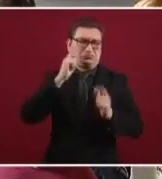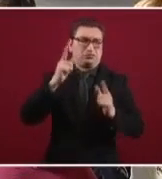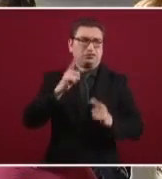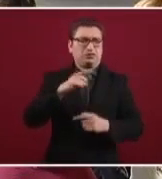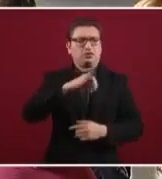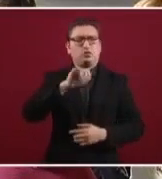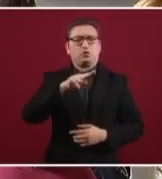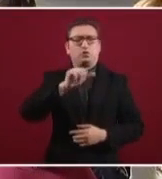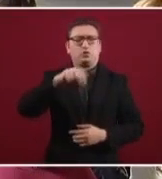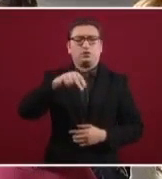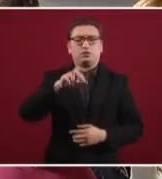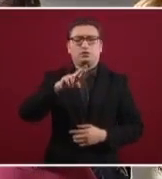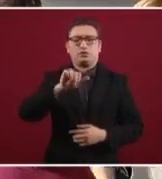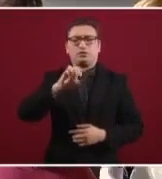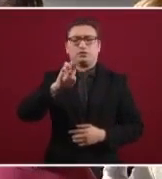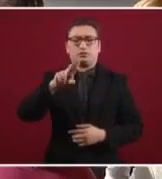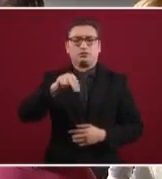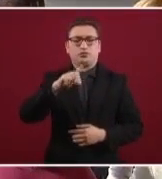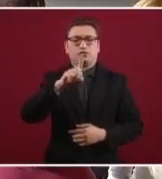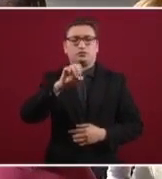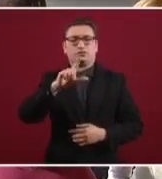a Juan Ramón de la Fuente,